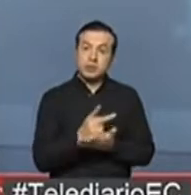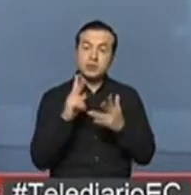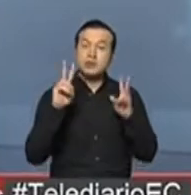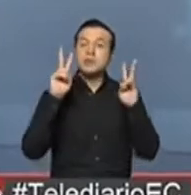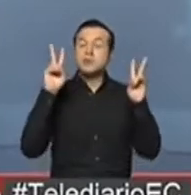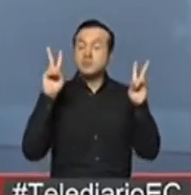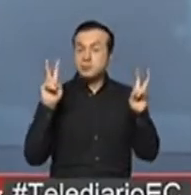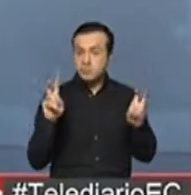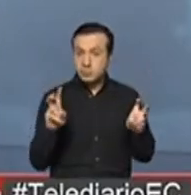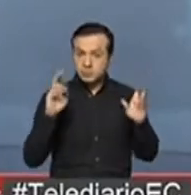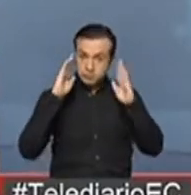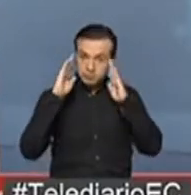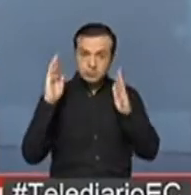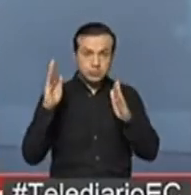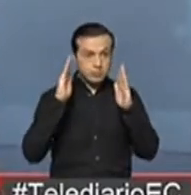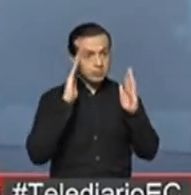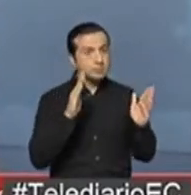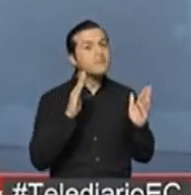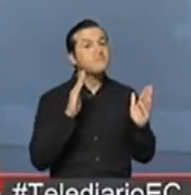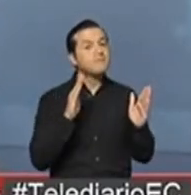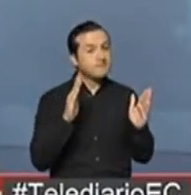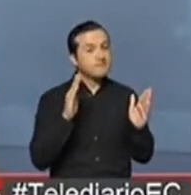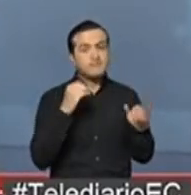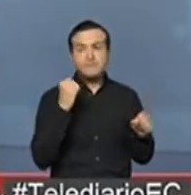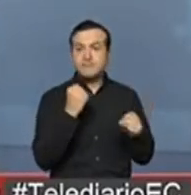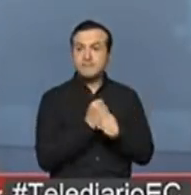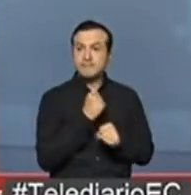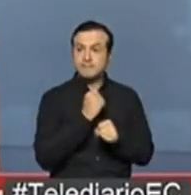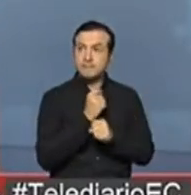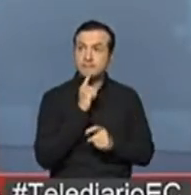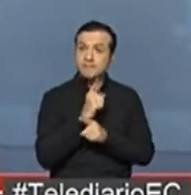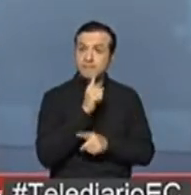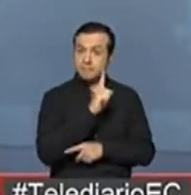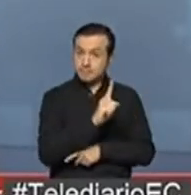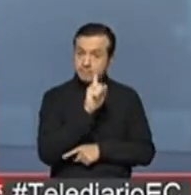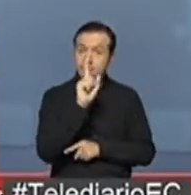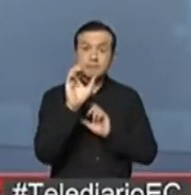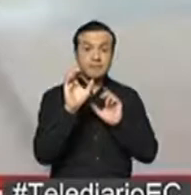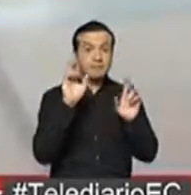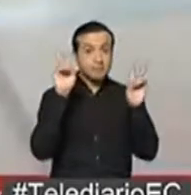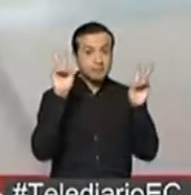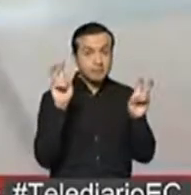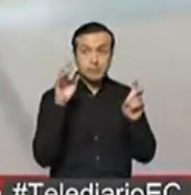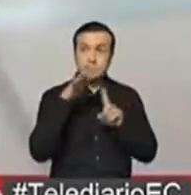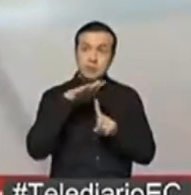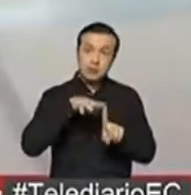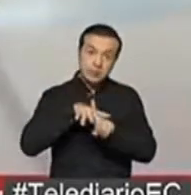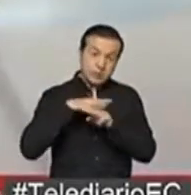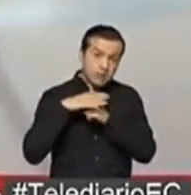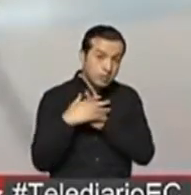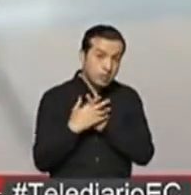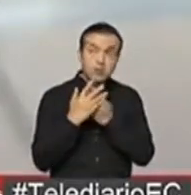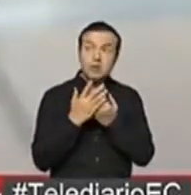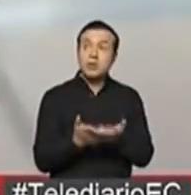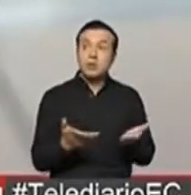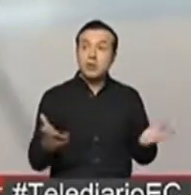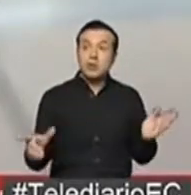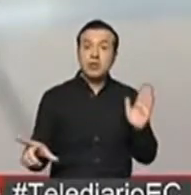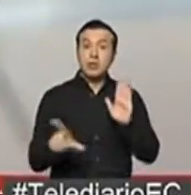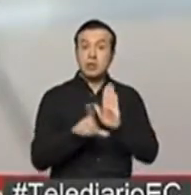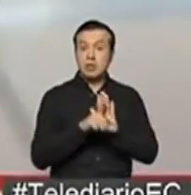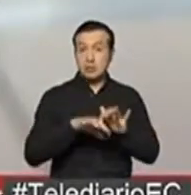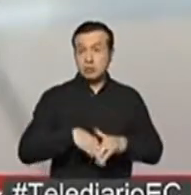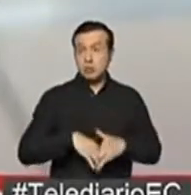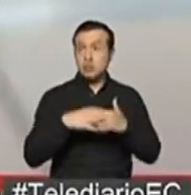respecto a la focalización de los subsidios que se está trabajando en un momento sobre la situación de la ley de